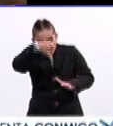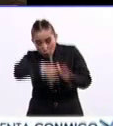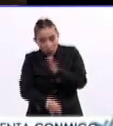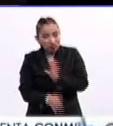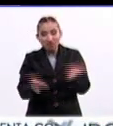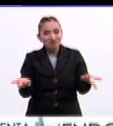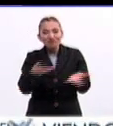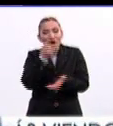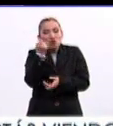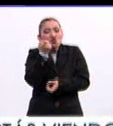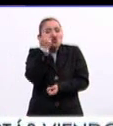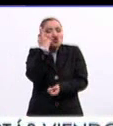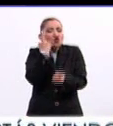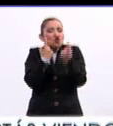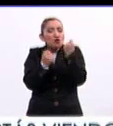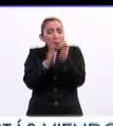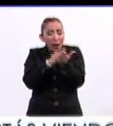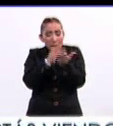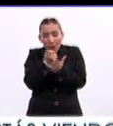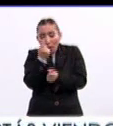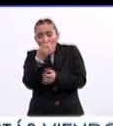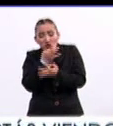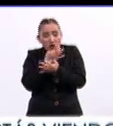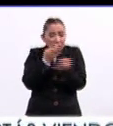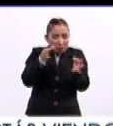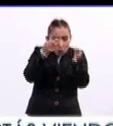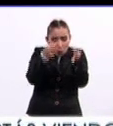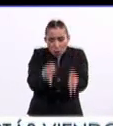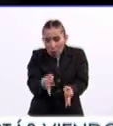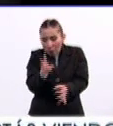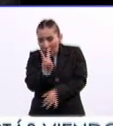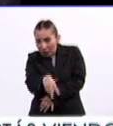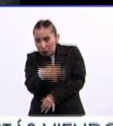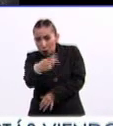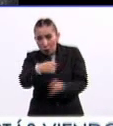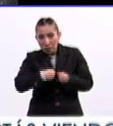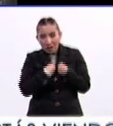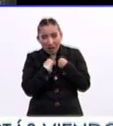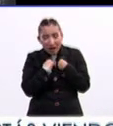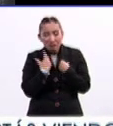son muy pocos, las noticias certeras que tenemos sobre su vida son muy pocas,